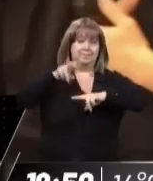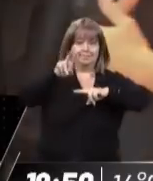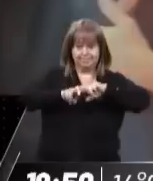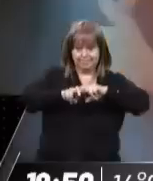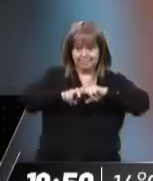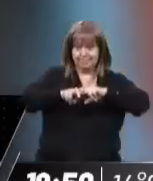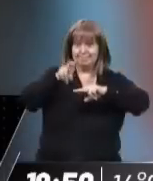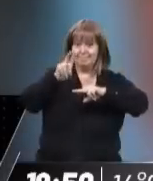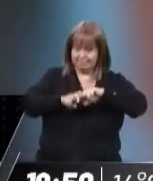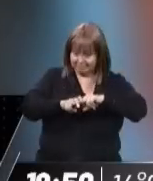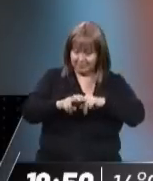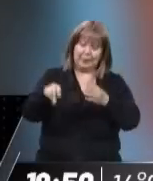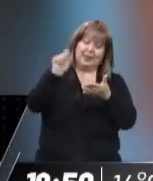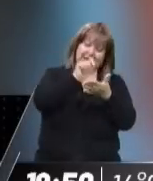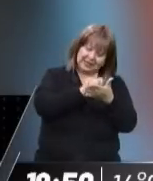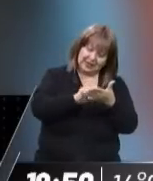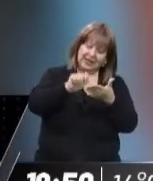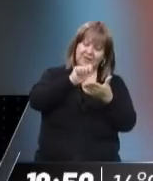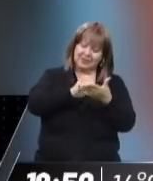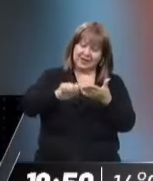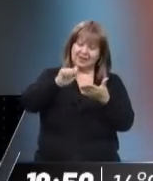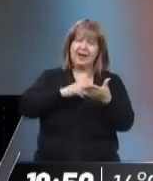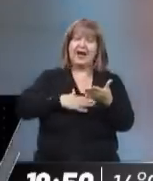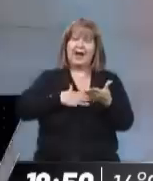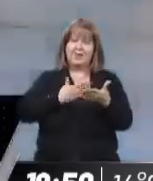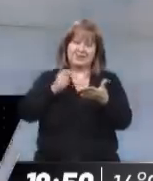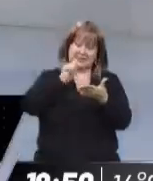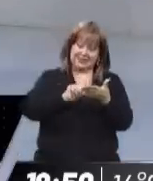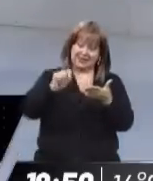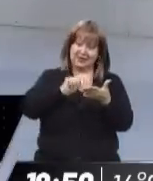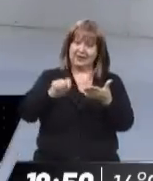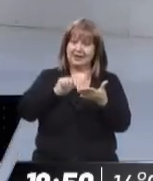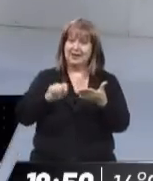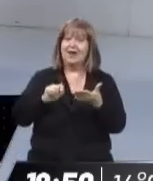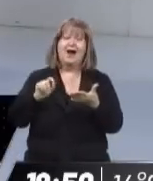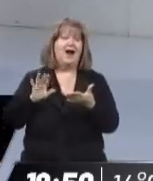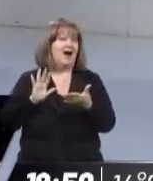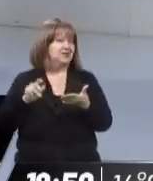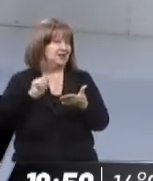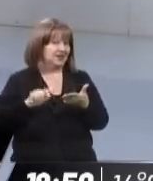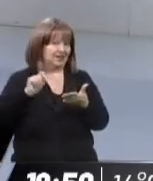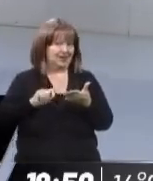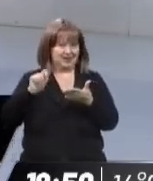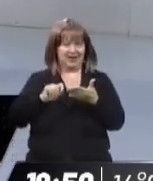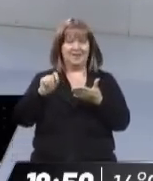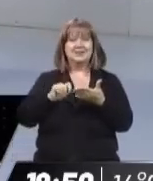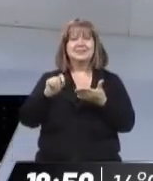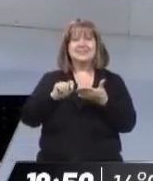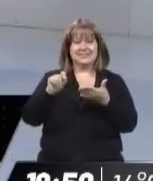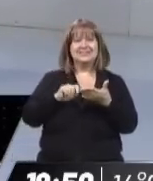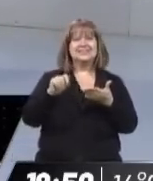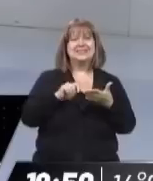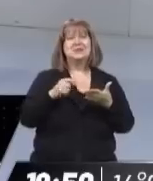escrito, caballeros, acá una carta? Sí. ¿Sí? Pues, ¿han escrito cartas de amor? Sí, yo les robaba temas a los enanos. Claro, ¿en serio? Para escribir tus cartas de amor,